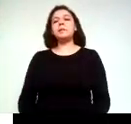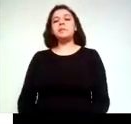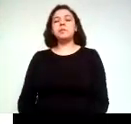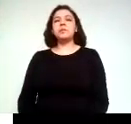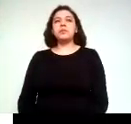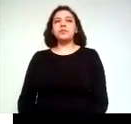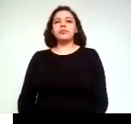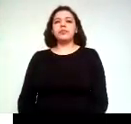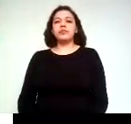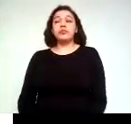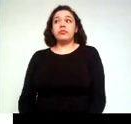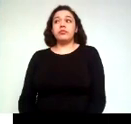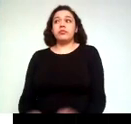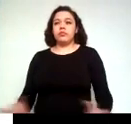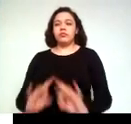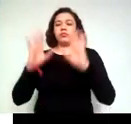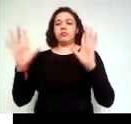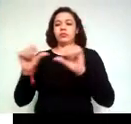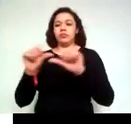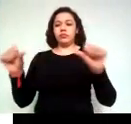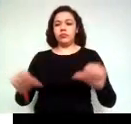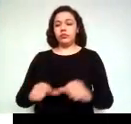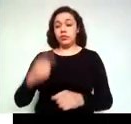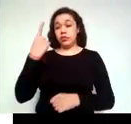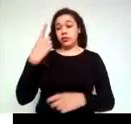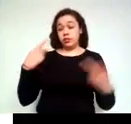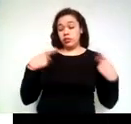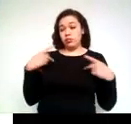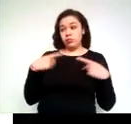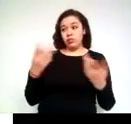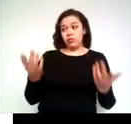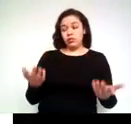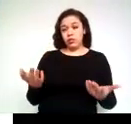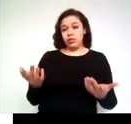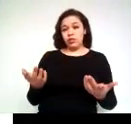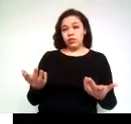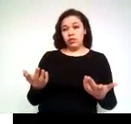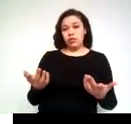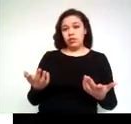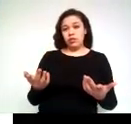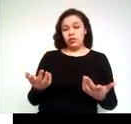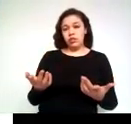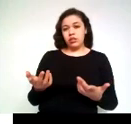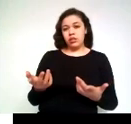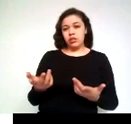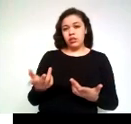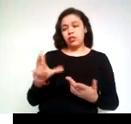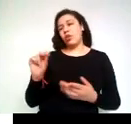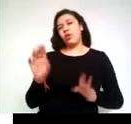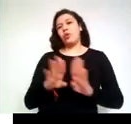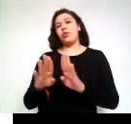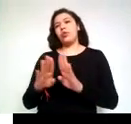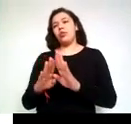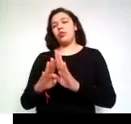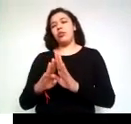que solo tiene un colaborador, entonces no debería de presentar el corte por área porque puedo identificar